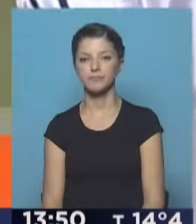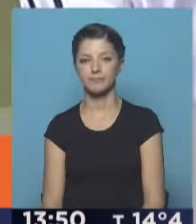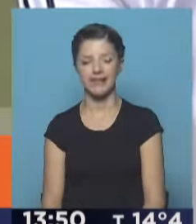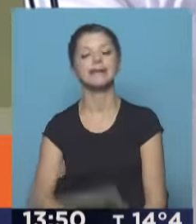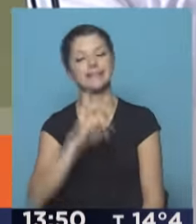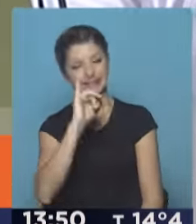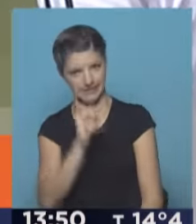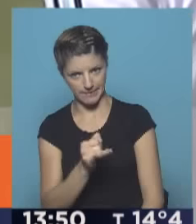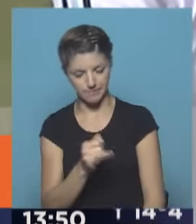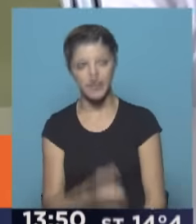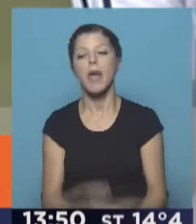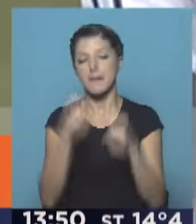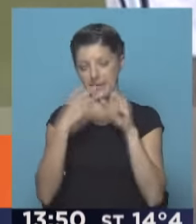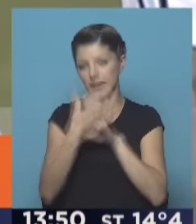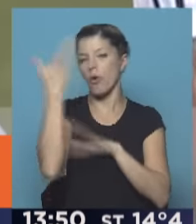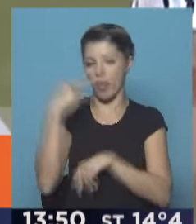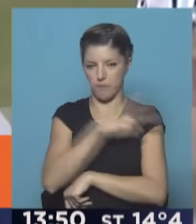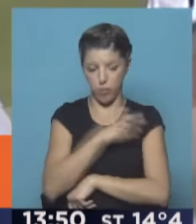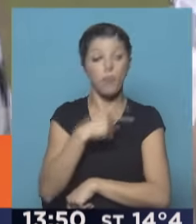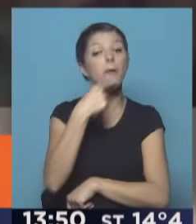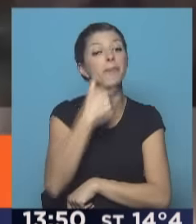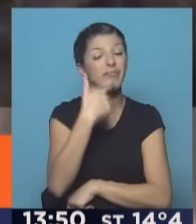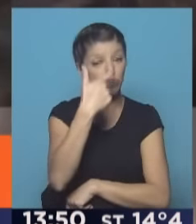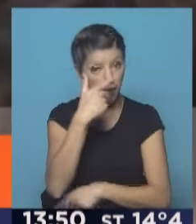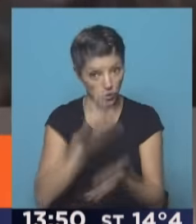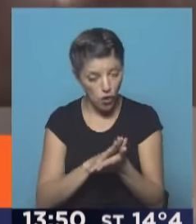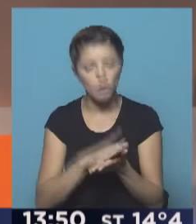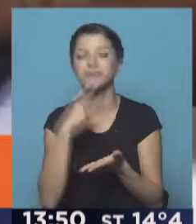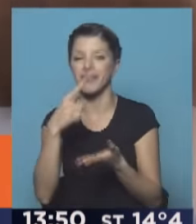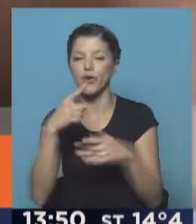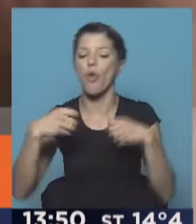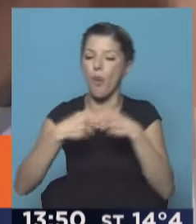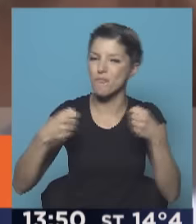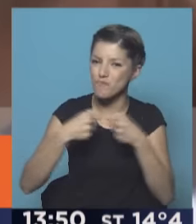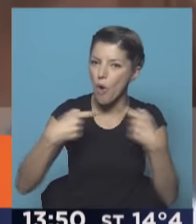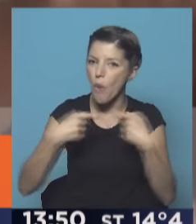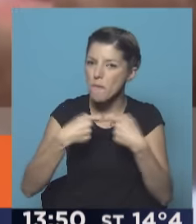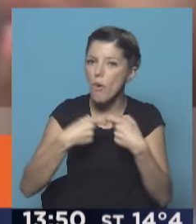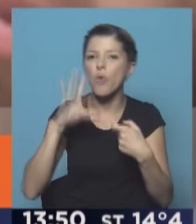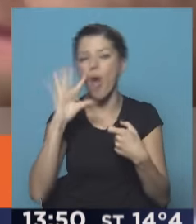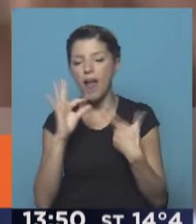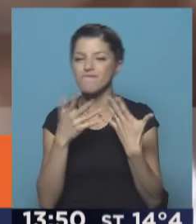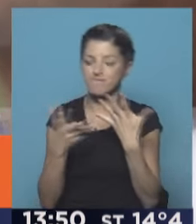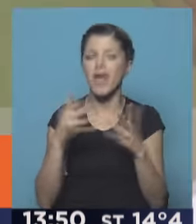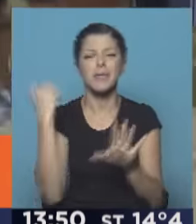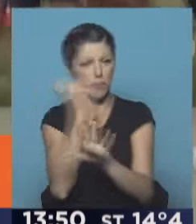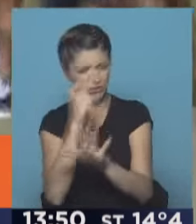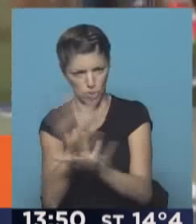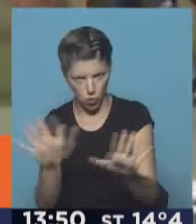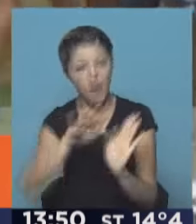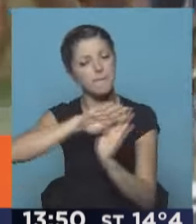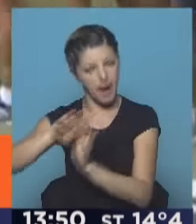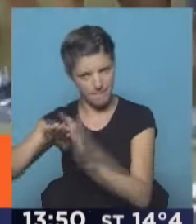Claro, Juan, arrancamos de atrás para adelante. Vos me decís Rojo, yo te digo, tiene una sobrecarga muscular. Nada importante, lo van a trabajar